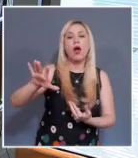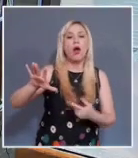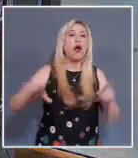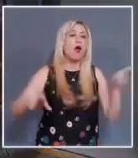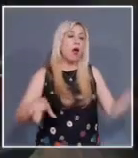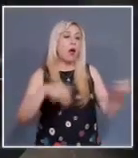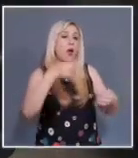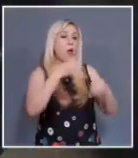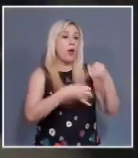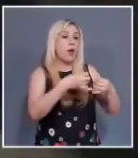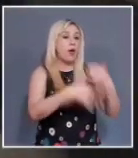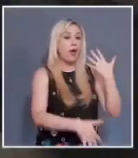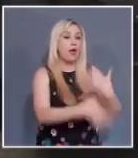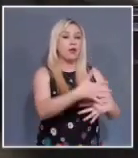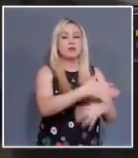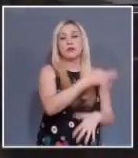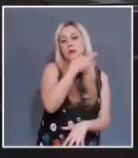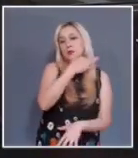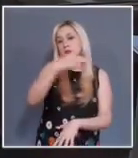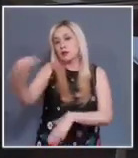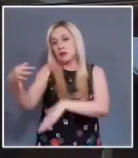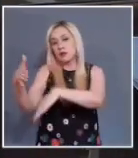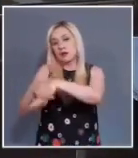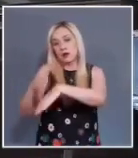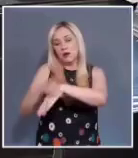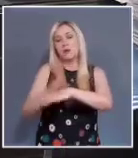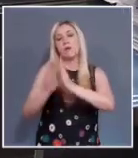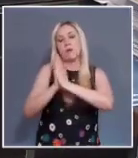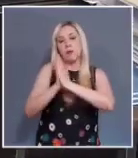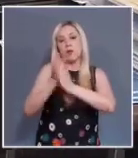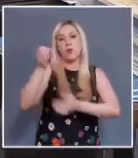Distrito en materia administrativa en el juicio de amparo